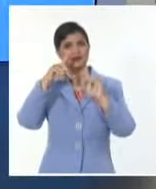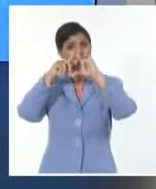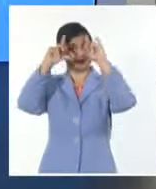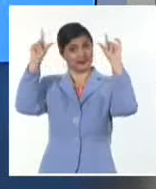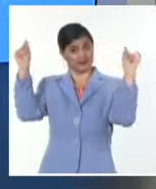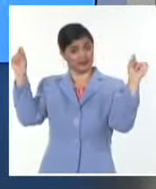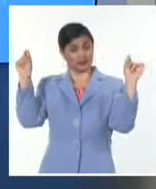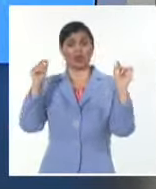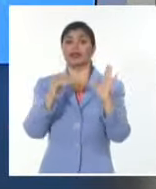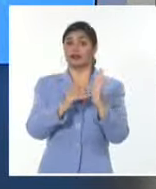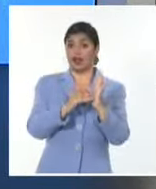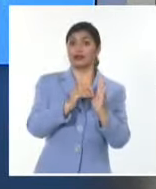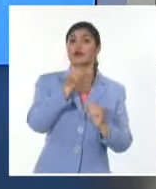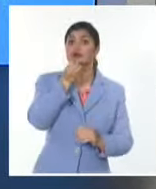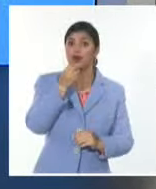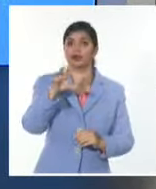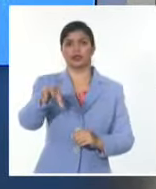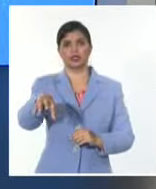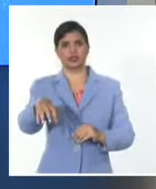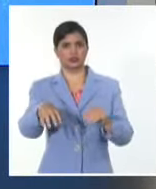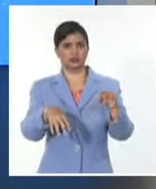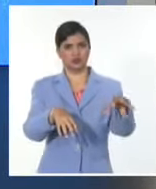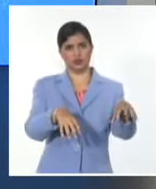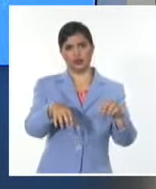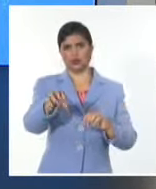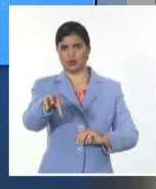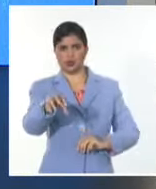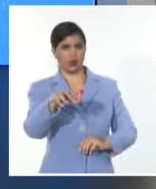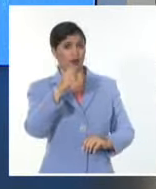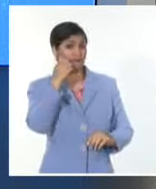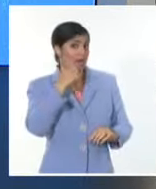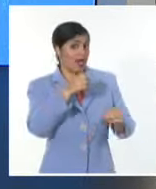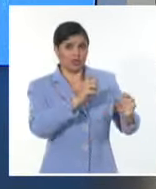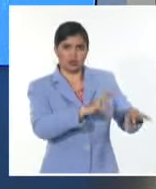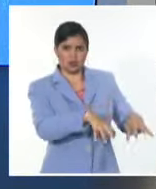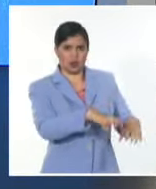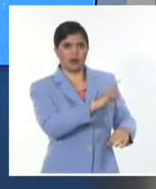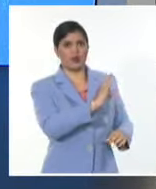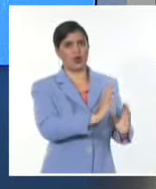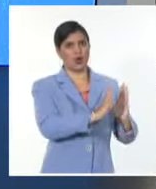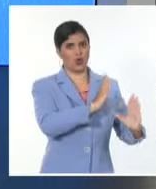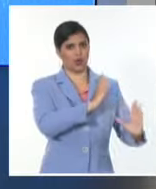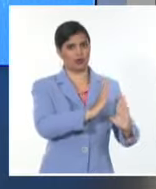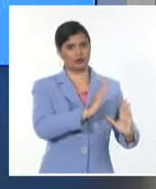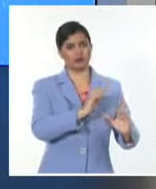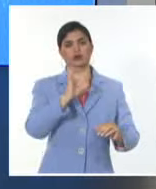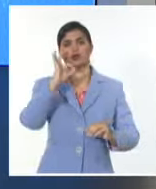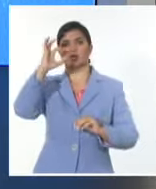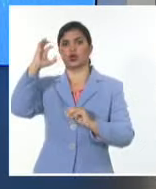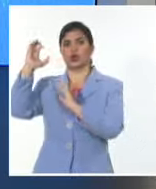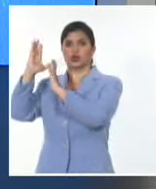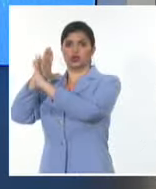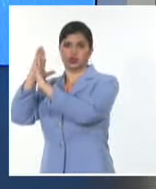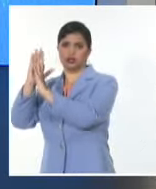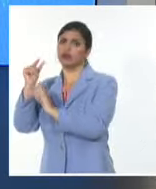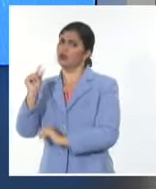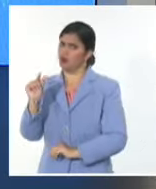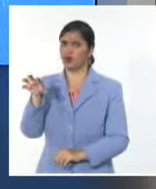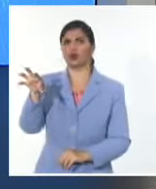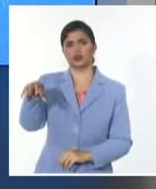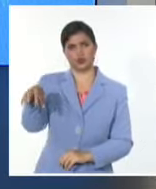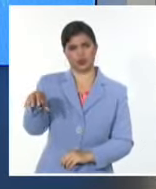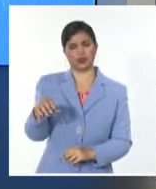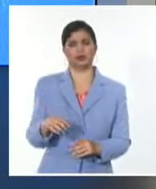durante horas de la tarde lluvias que serán más numerosas para la parte oriental del país en el caso del occidente más aisladas las precipitaciones en algunos puntos del